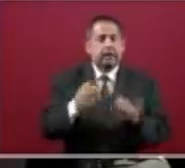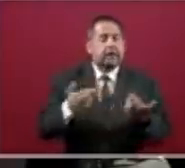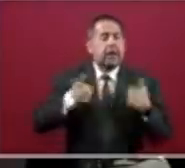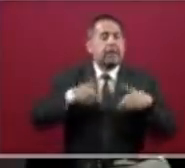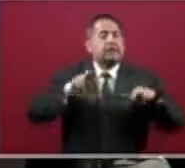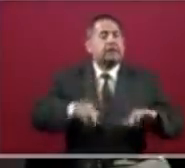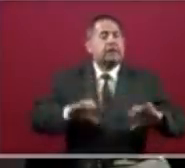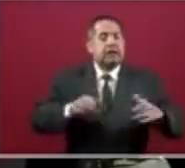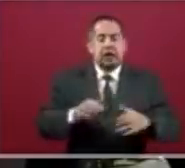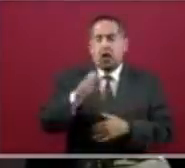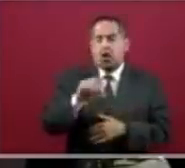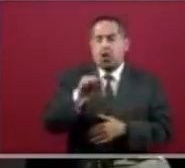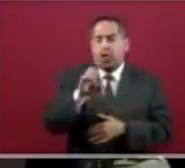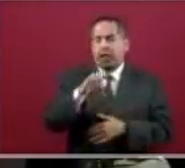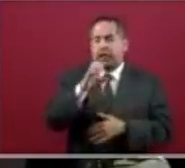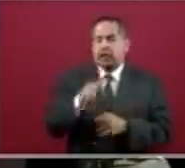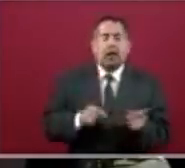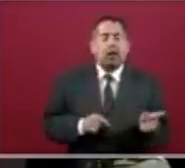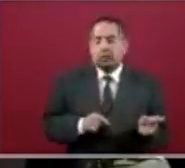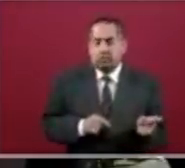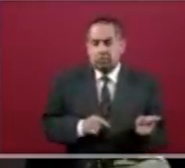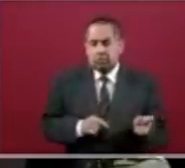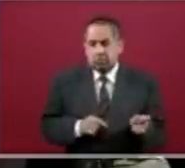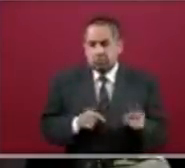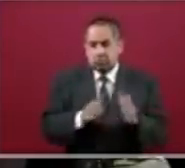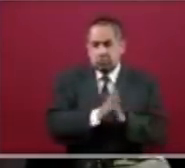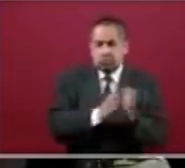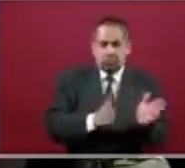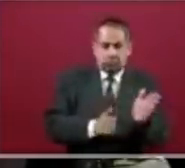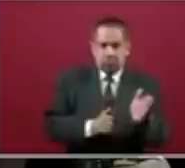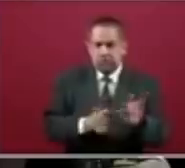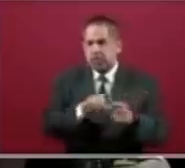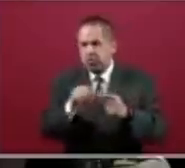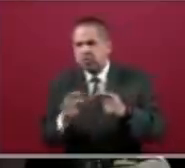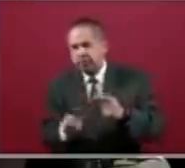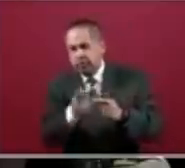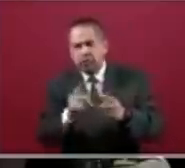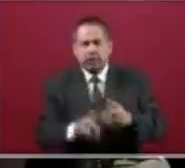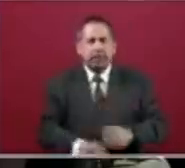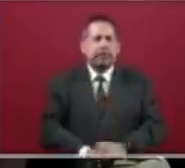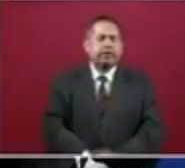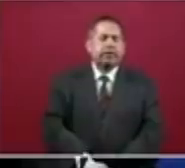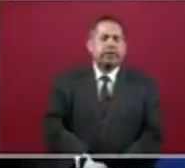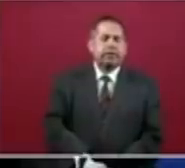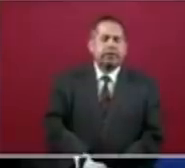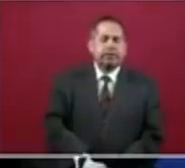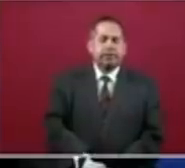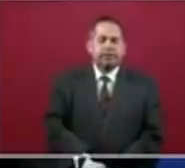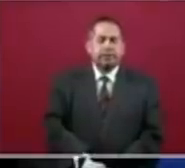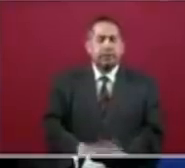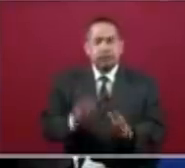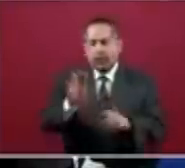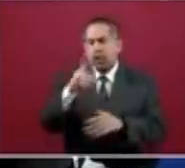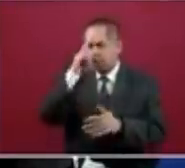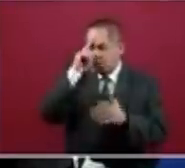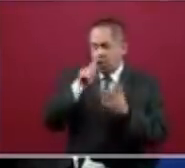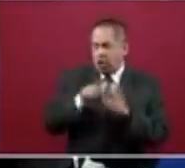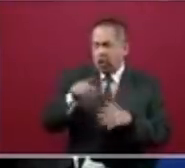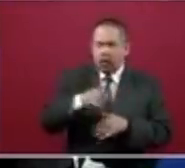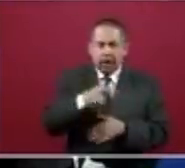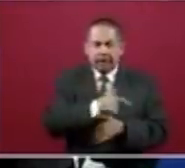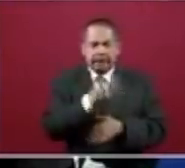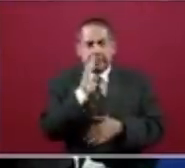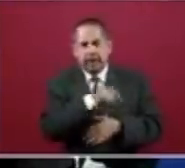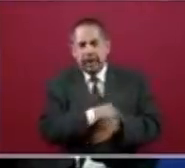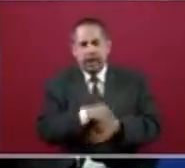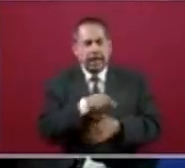es la COFECE. Y si me permite, le formulo la siguiente pregunta. Sí, yo creo que hizo mal, porque